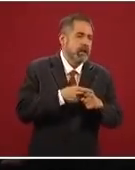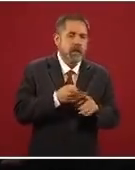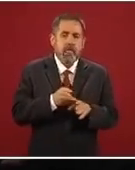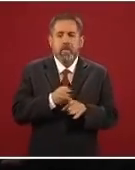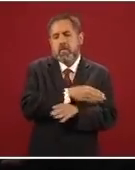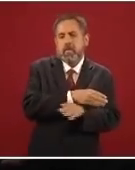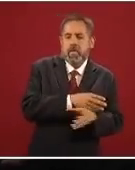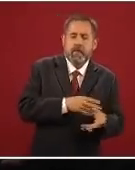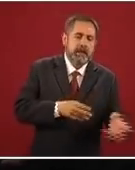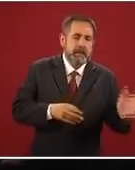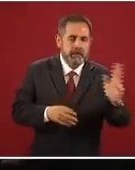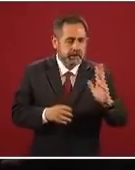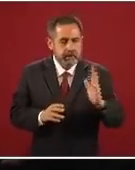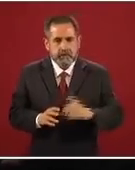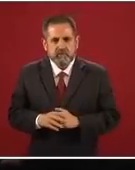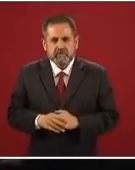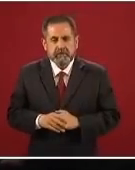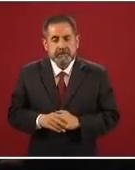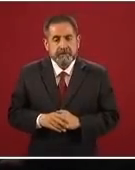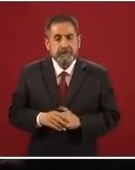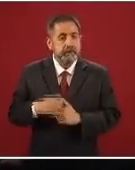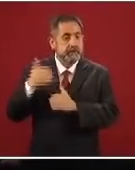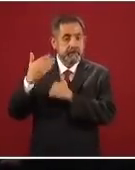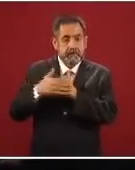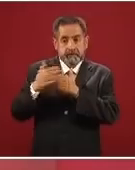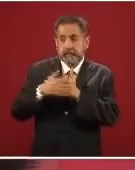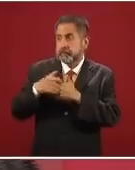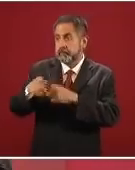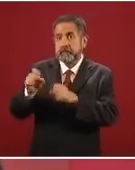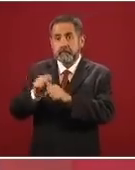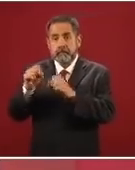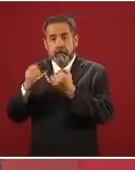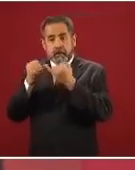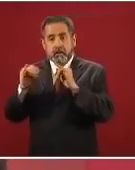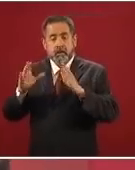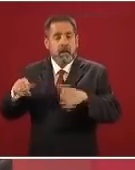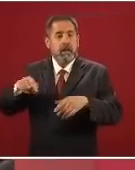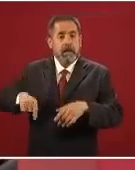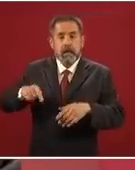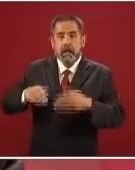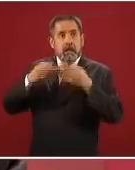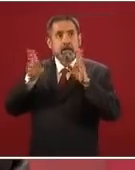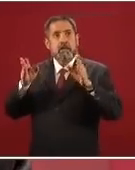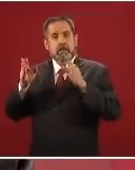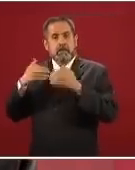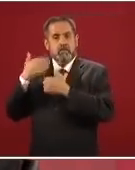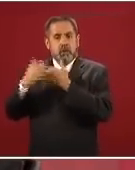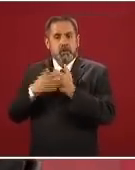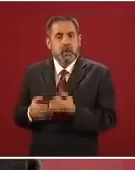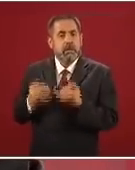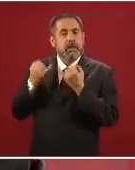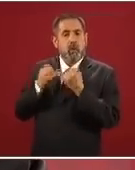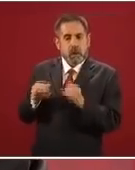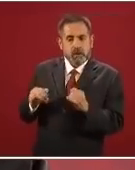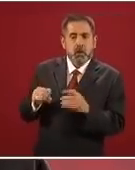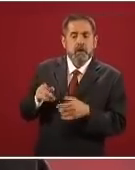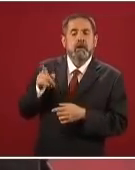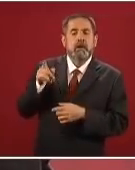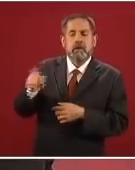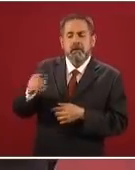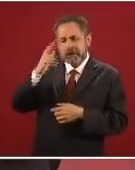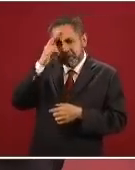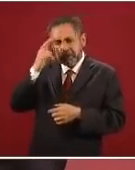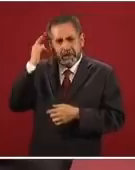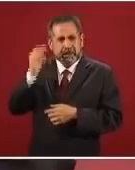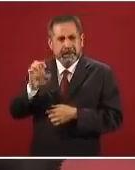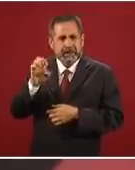sala que se va a inaugurar acá en Palacio, la nueva sala donde estaba el